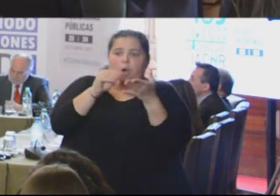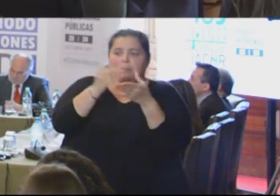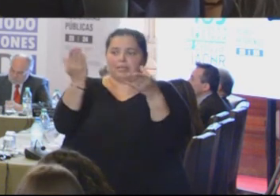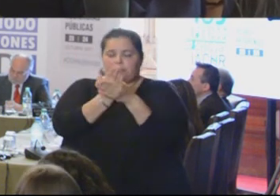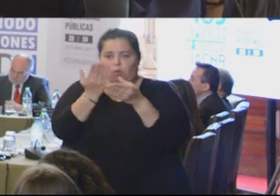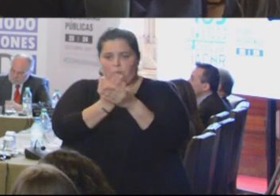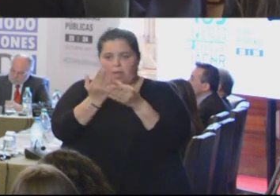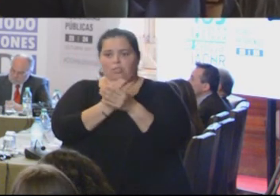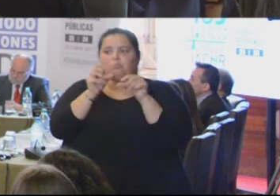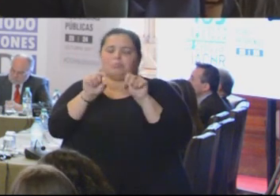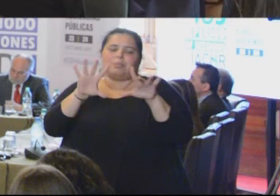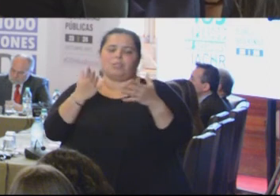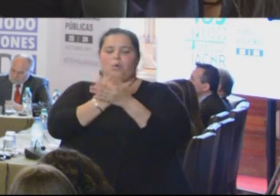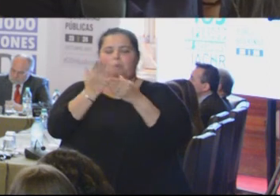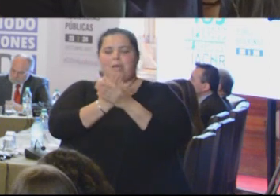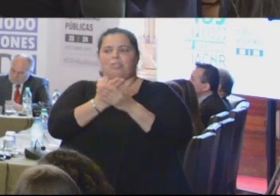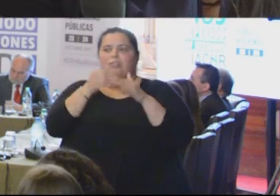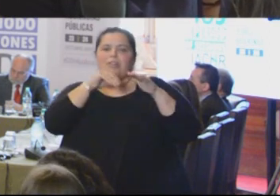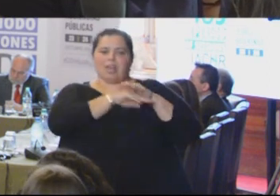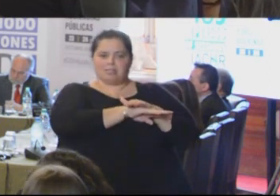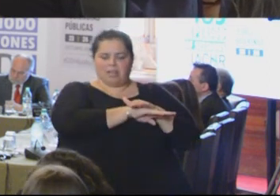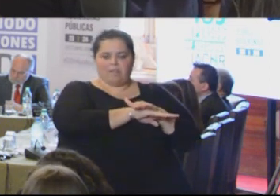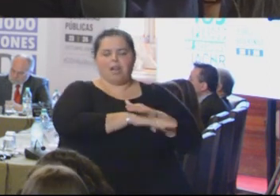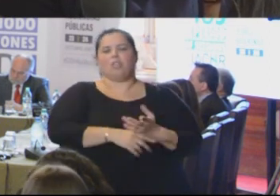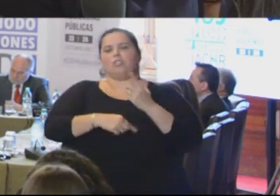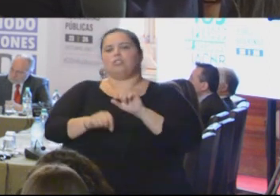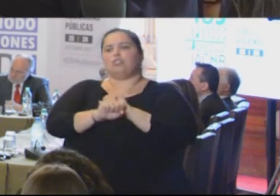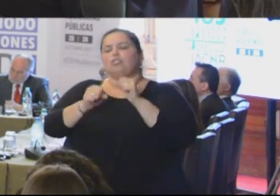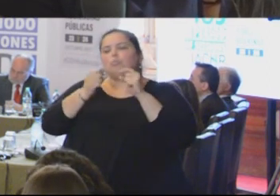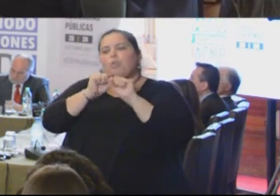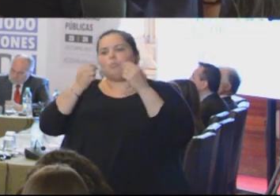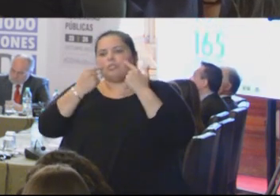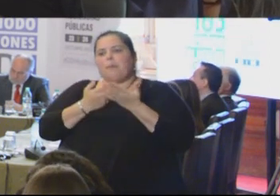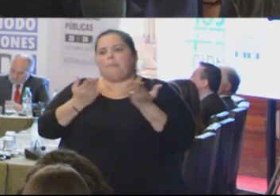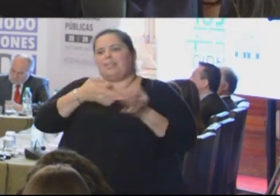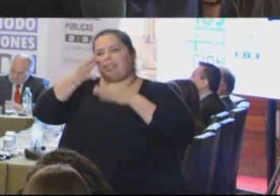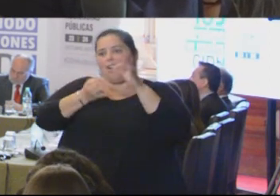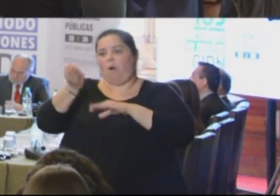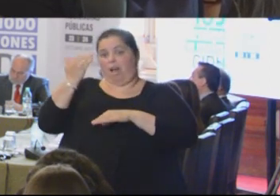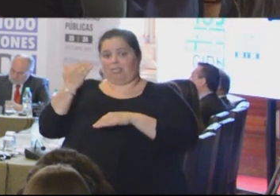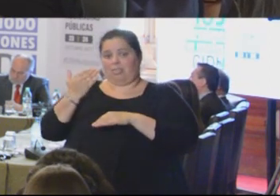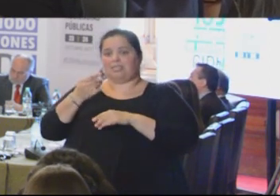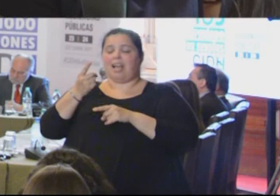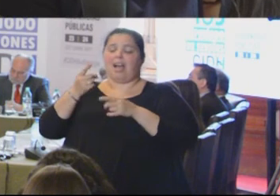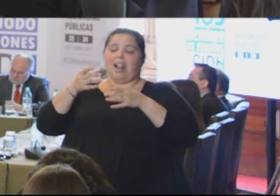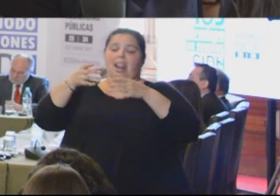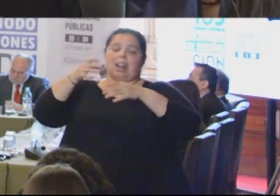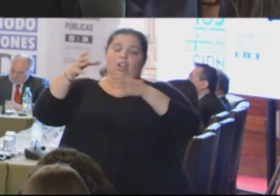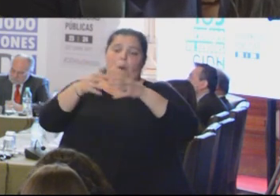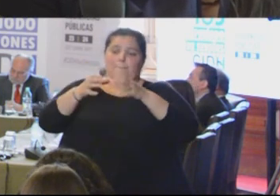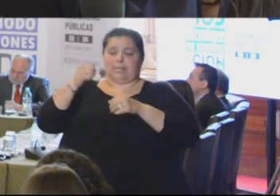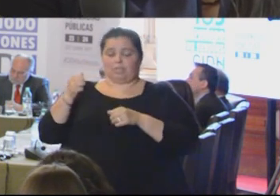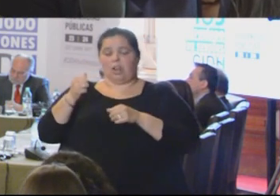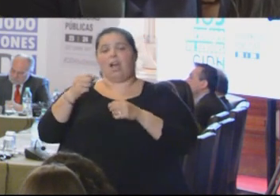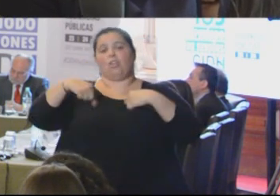documentos reservados como lo hemos expresado en otras oportunidades a los honorables comisionados las investigaciones y